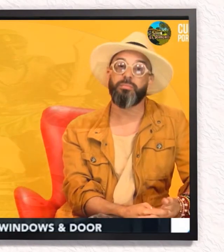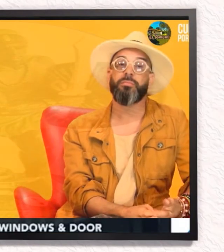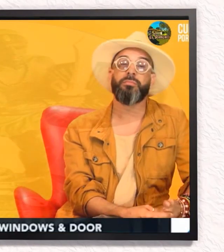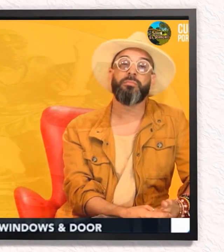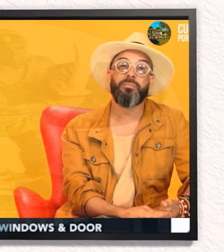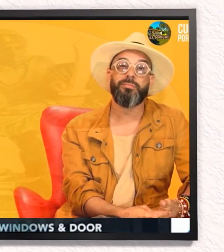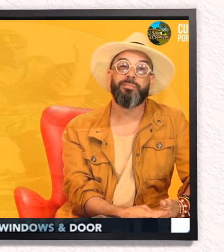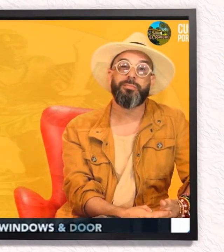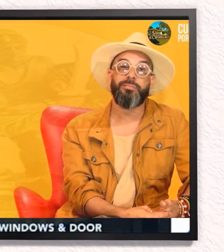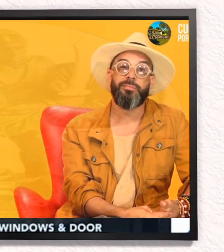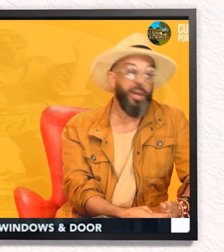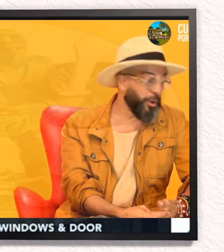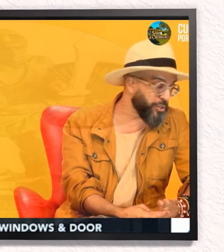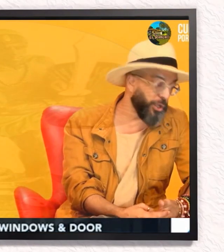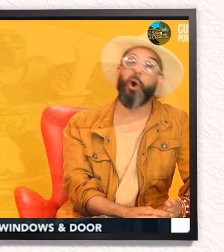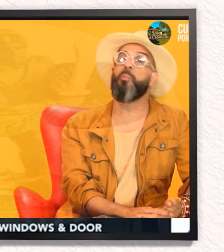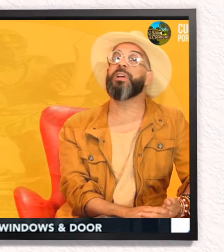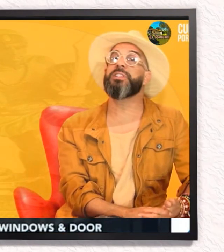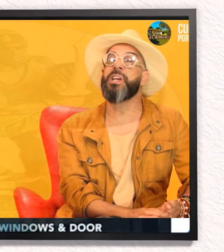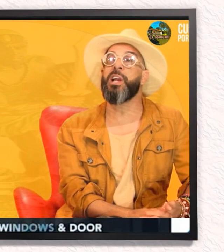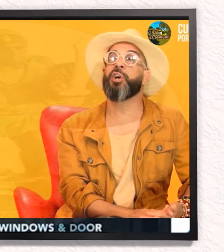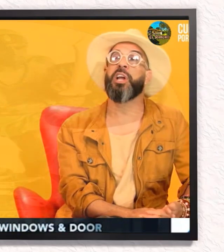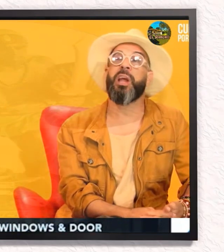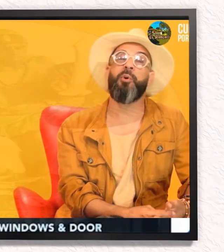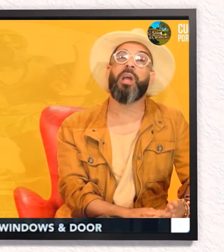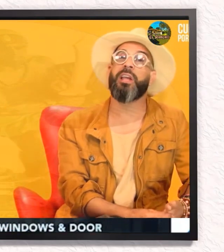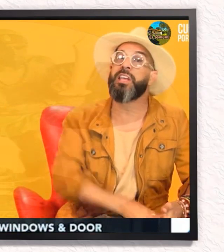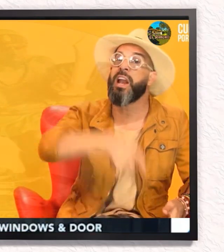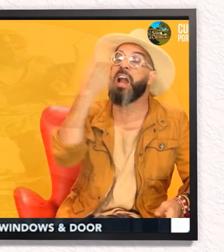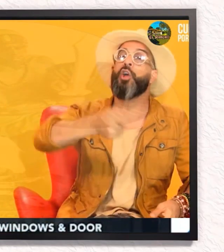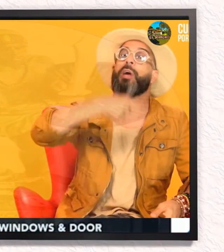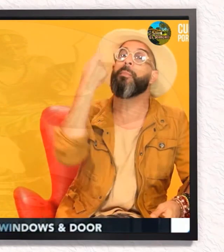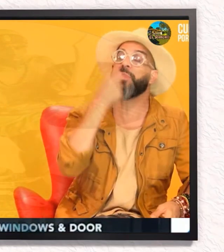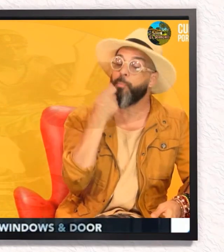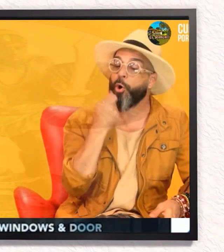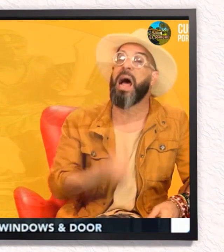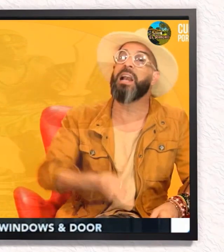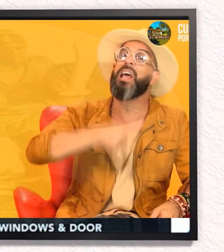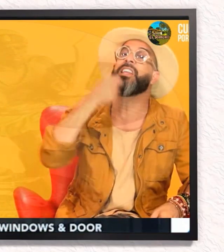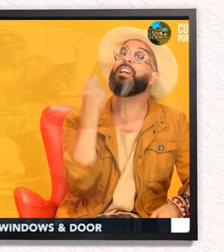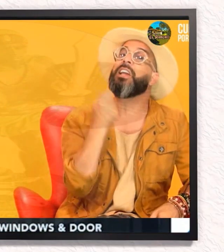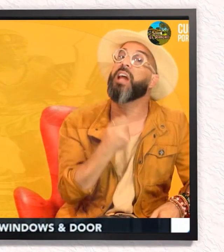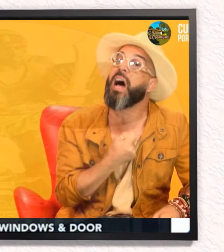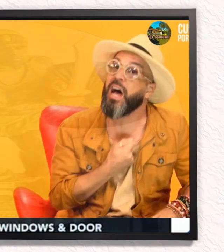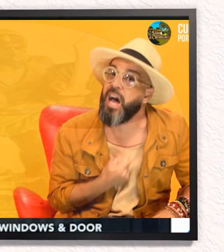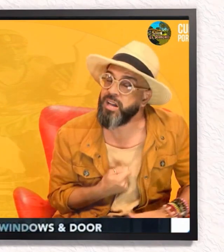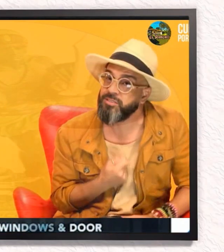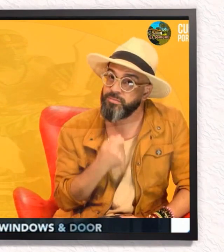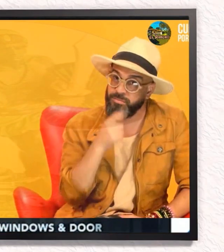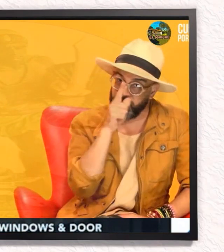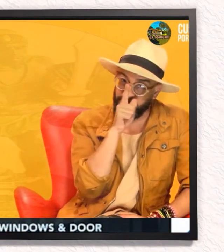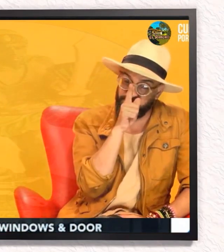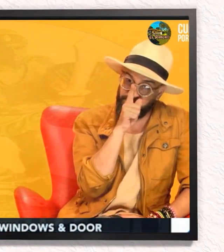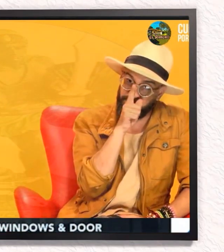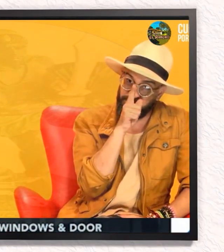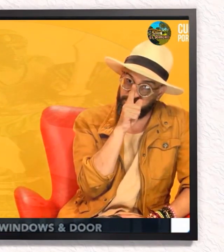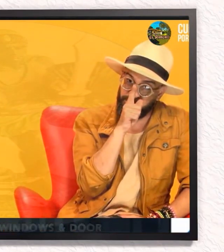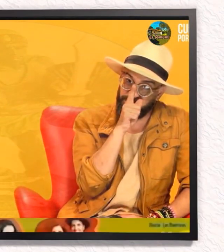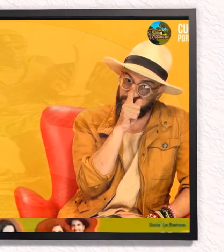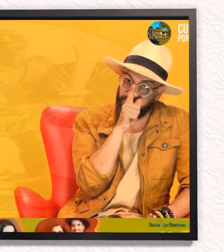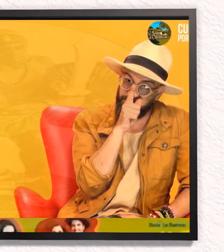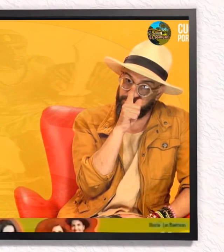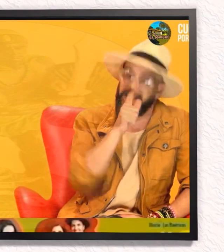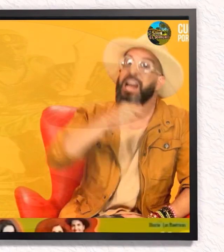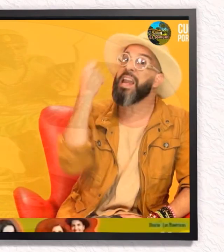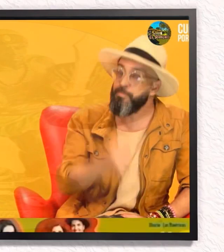de moral y dignidad porque los están ridiculizando qué se sabe por qué tomé esta